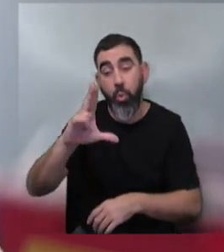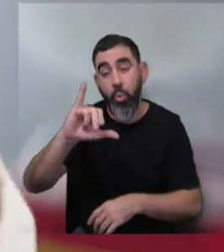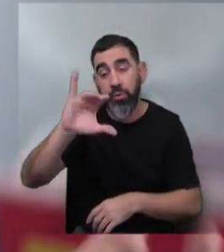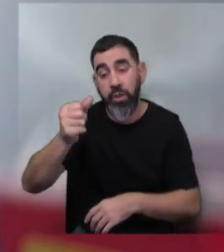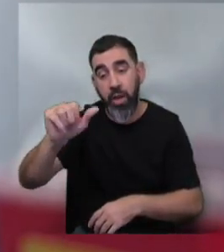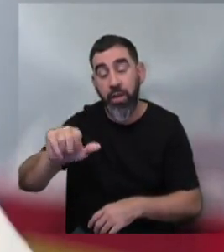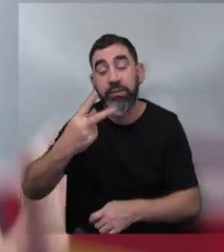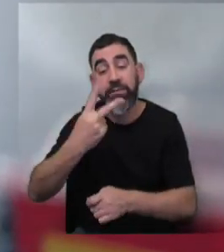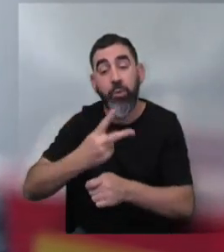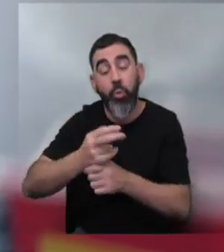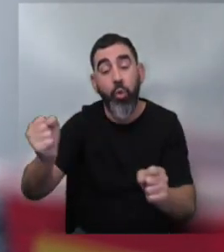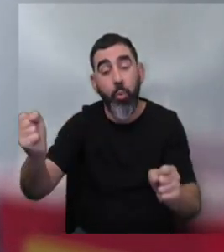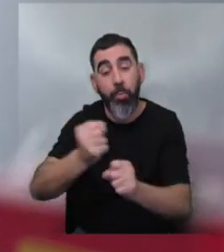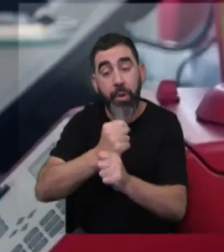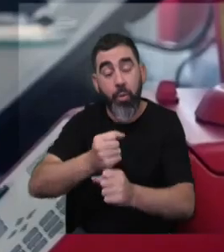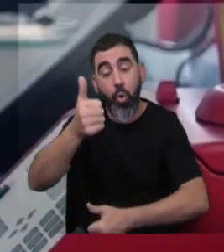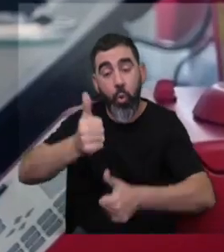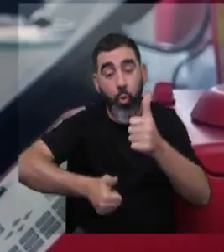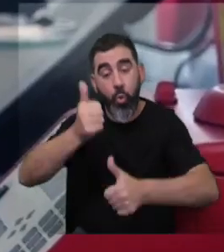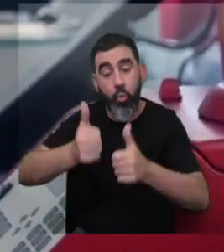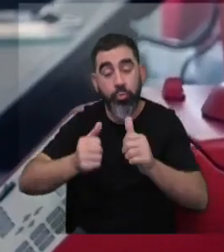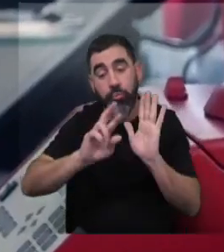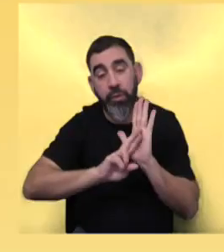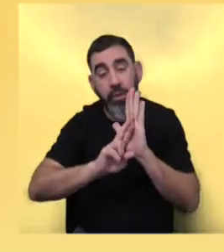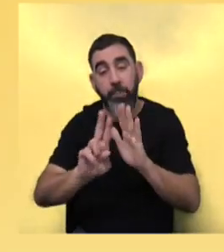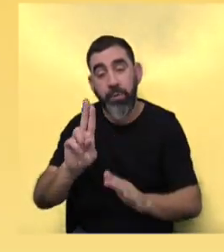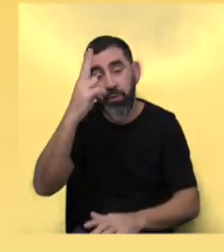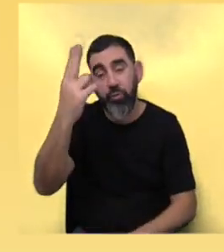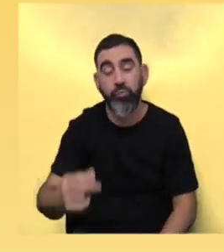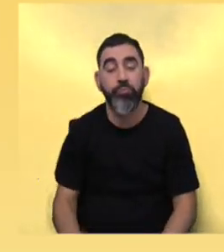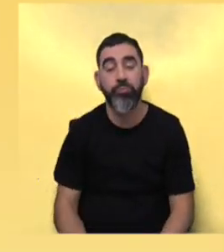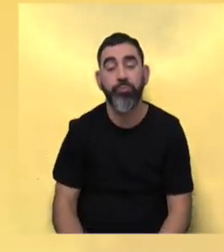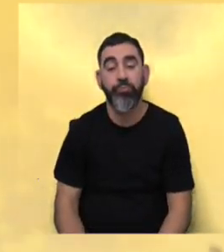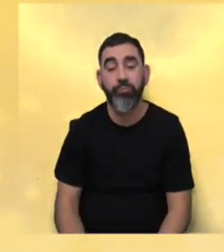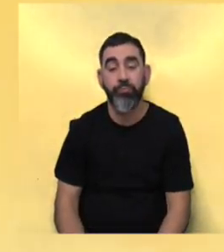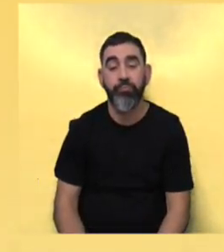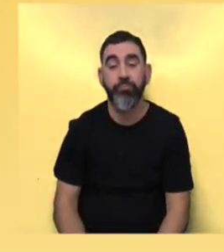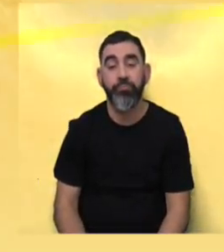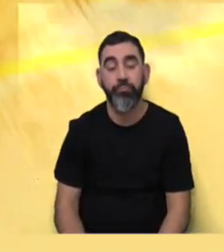obtuvo el segundo lugar en ese concurso representando a Uruguay.